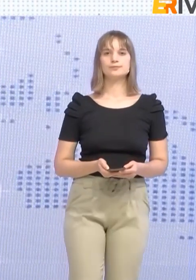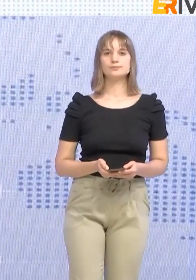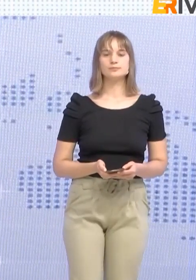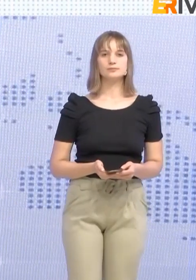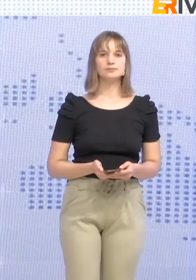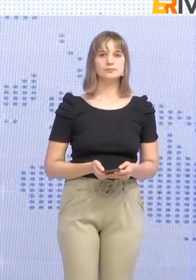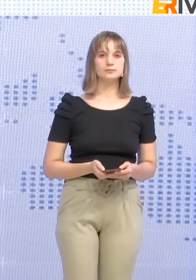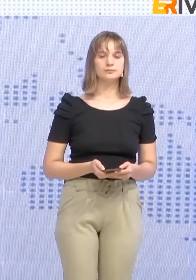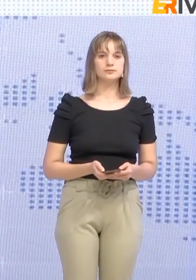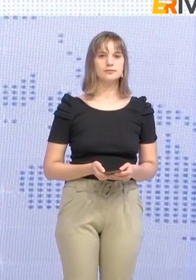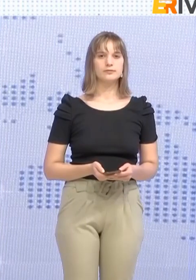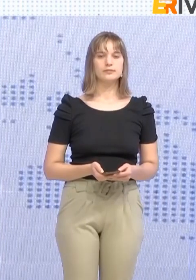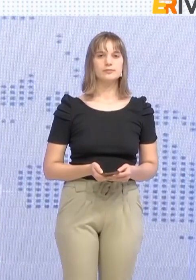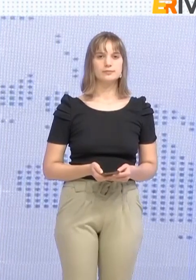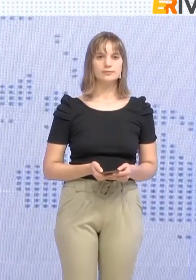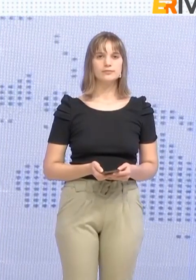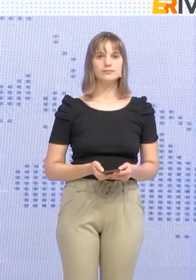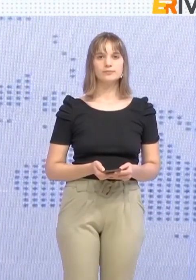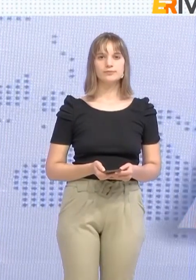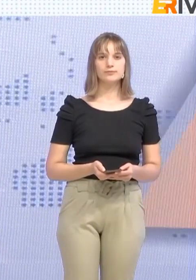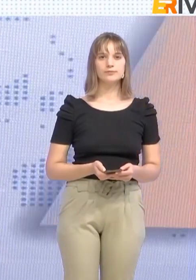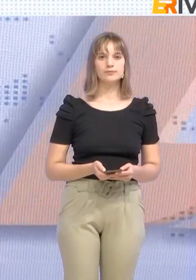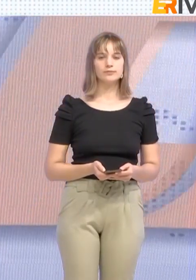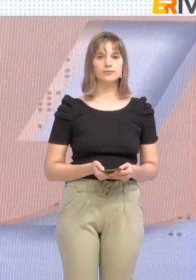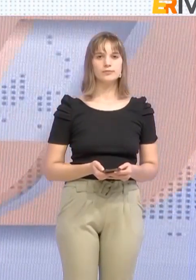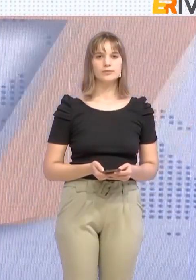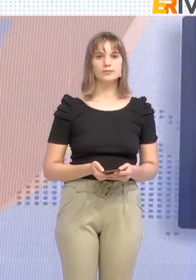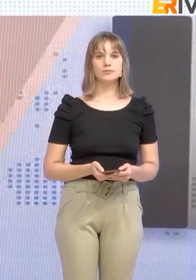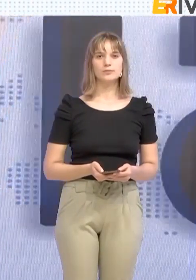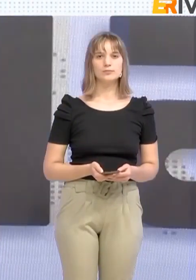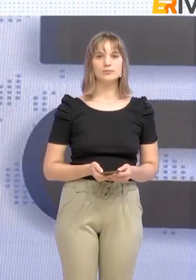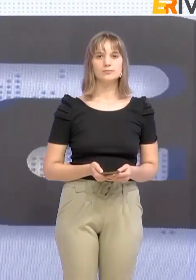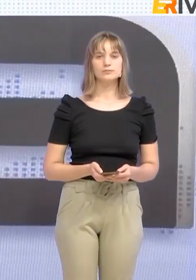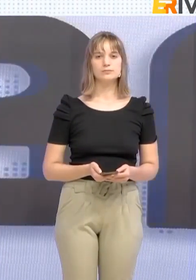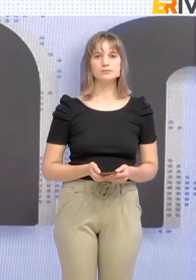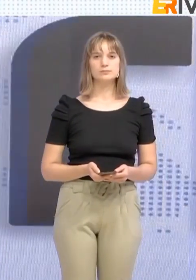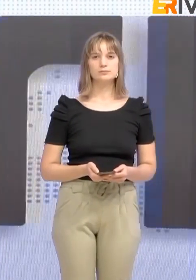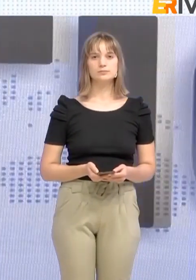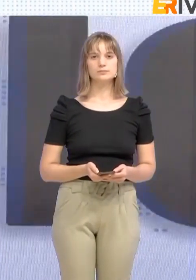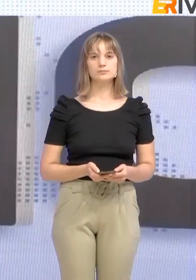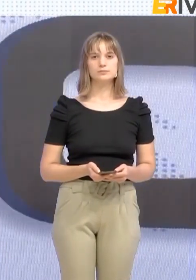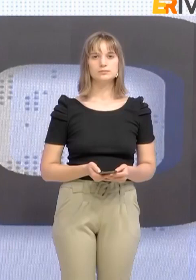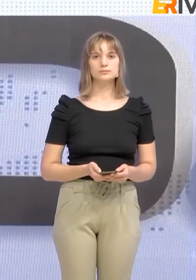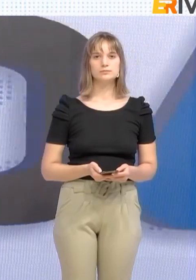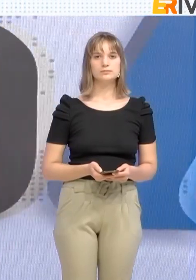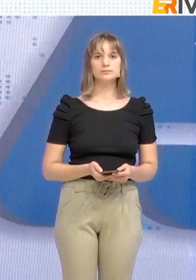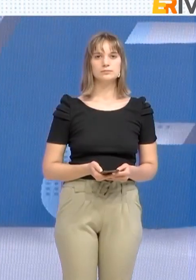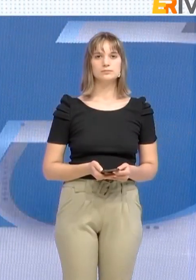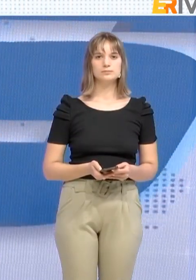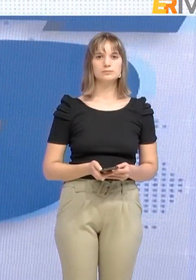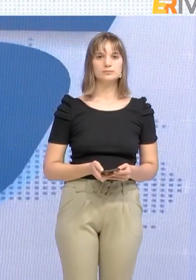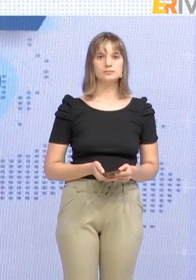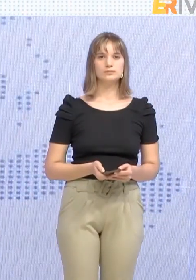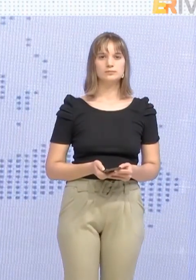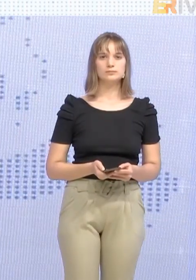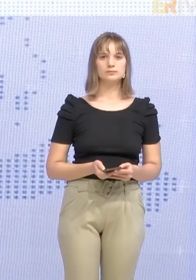al Usuario Financiero. Ahí se ingresa la denuncia, el banco